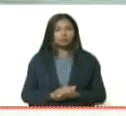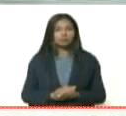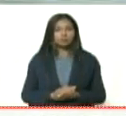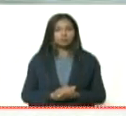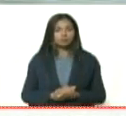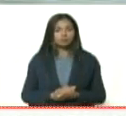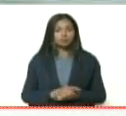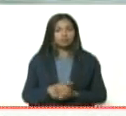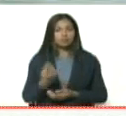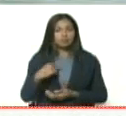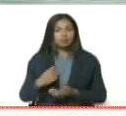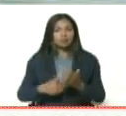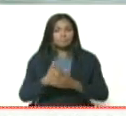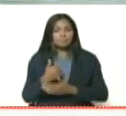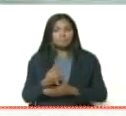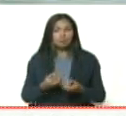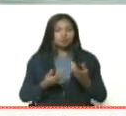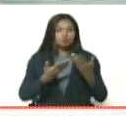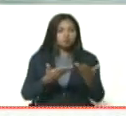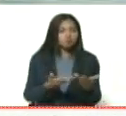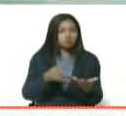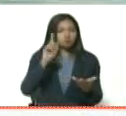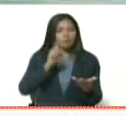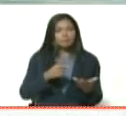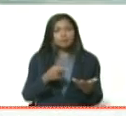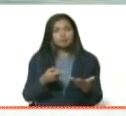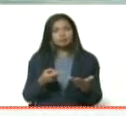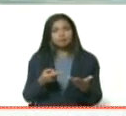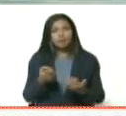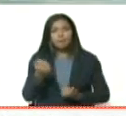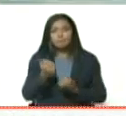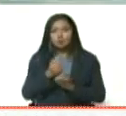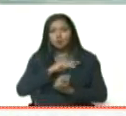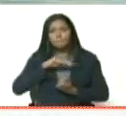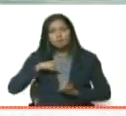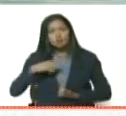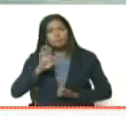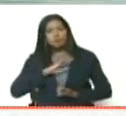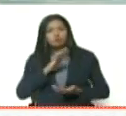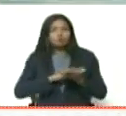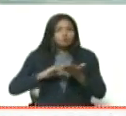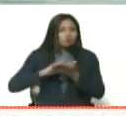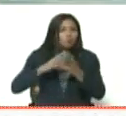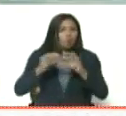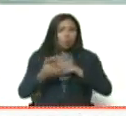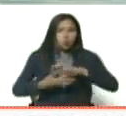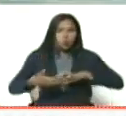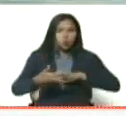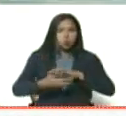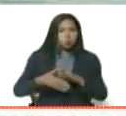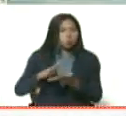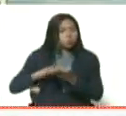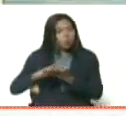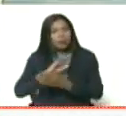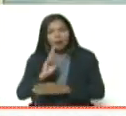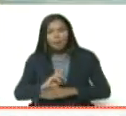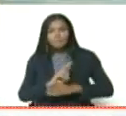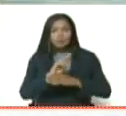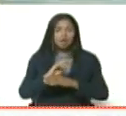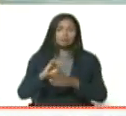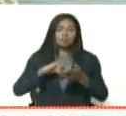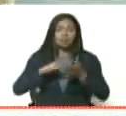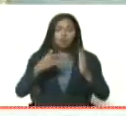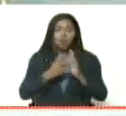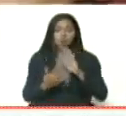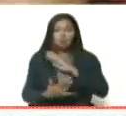que cuentan conmigo, tiendo mi mano ante ustedes y cuentan conmigo para resolver todos los problemas que haya que resolver en materia